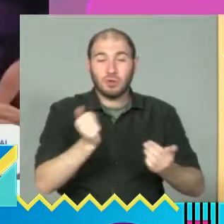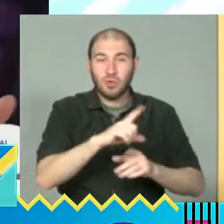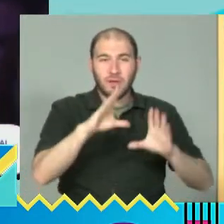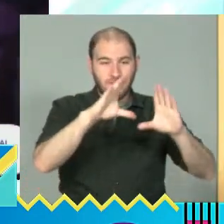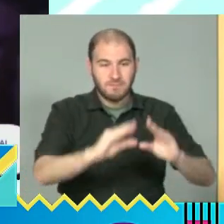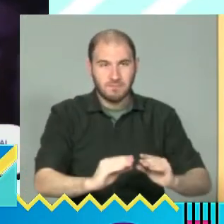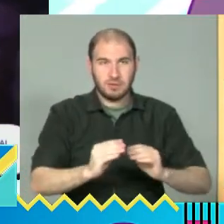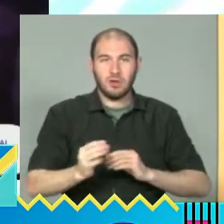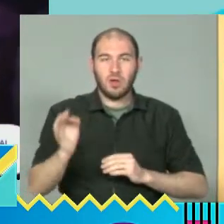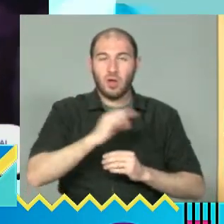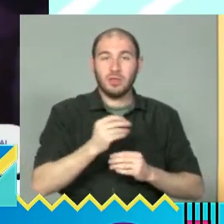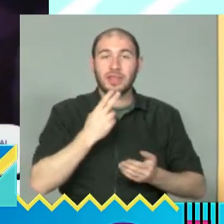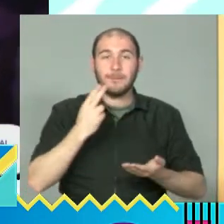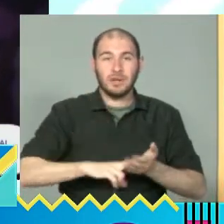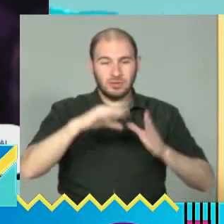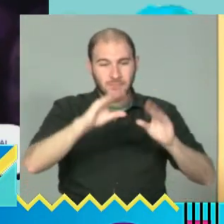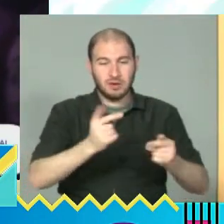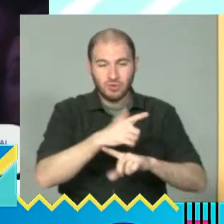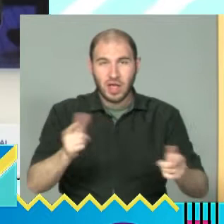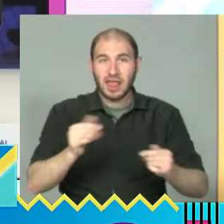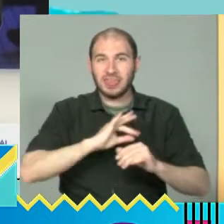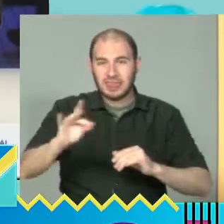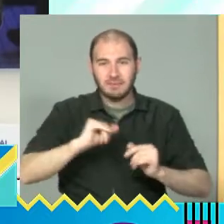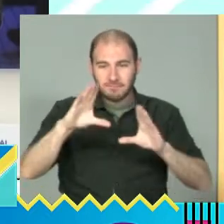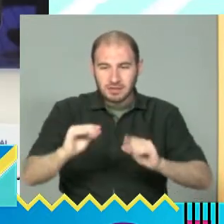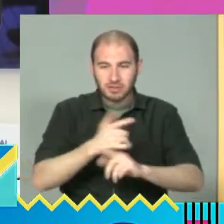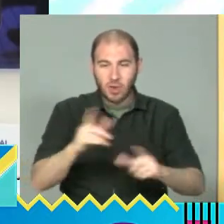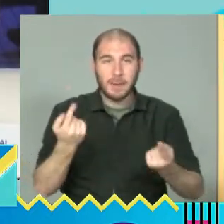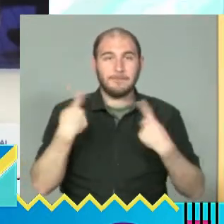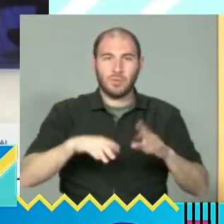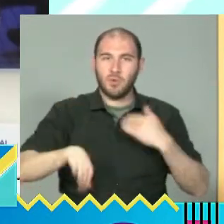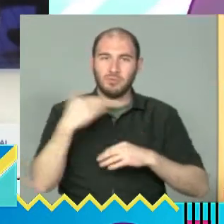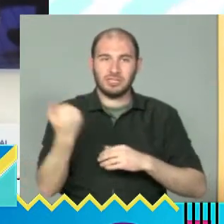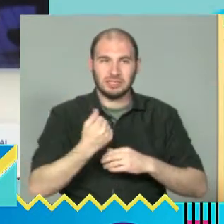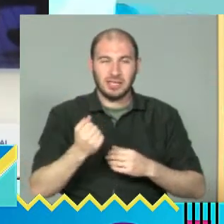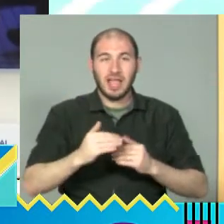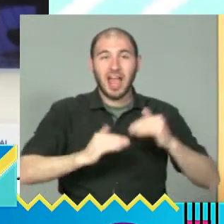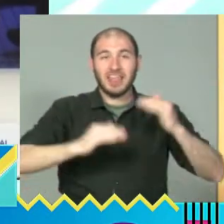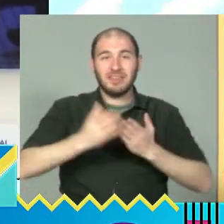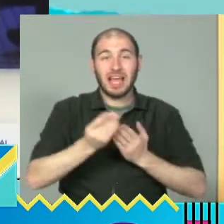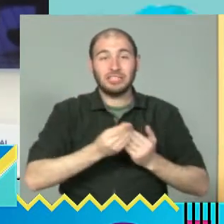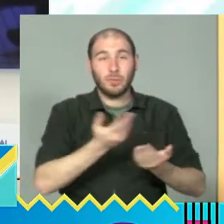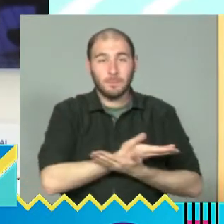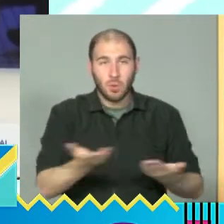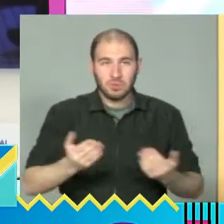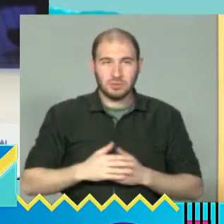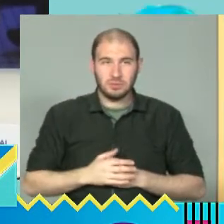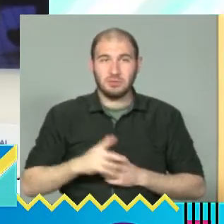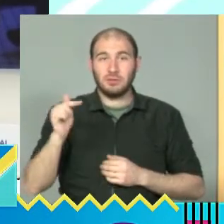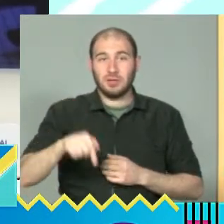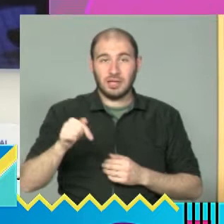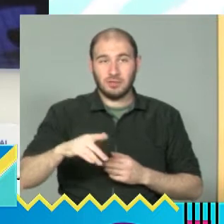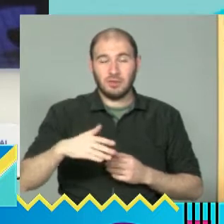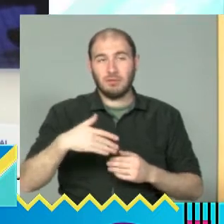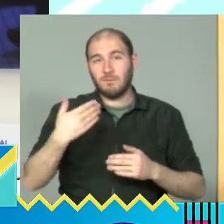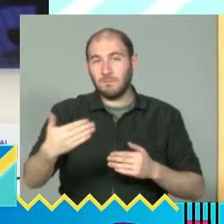bajás, si no bajás la presión tributaria, si no bajás el déficit, pero fundamentalmente bajar el nivel de gasto público, esto más tarde